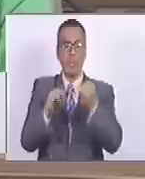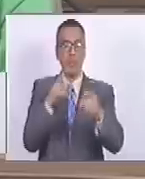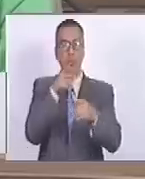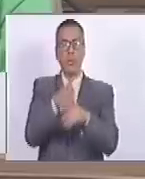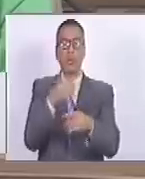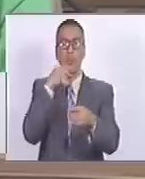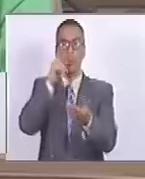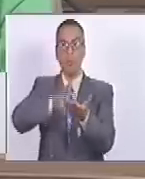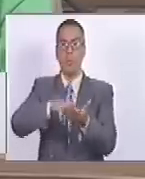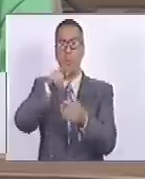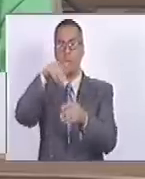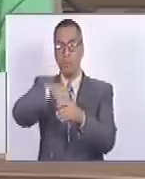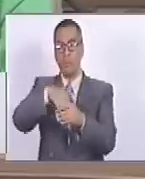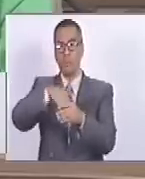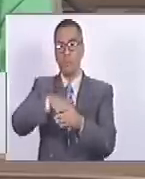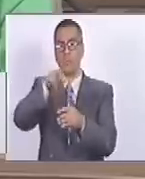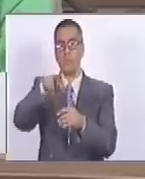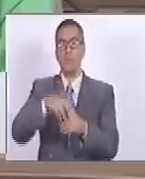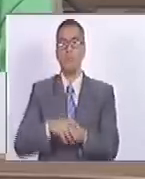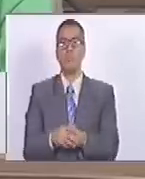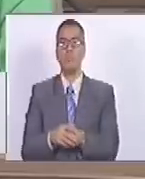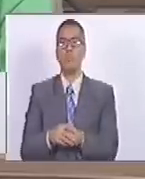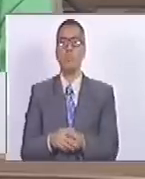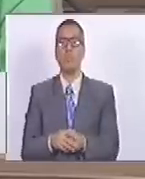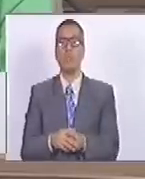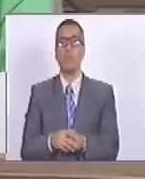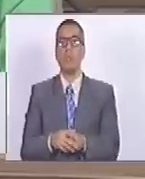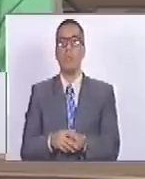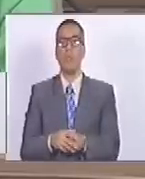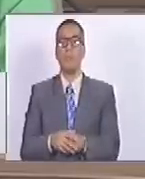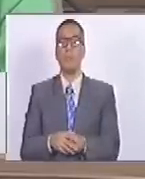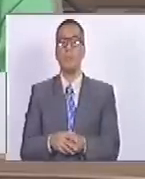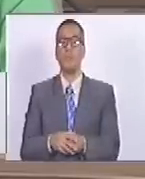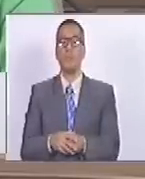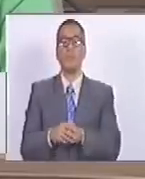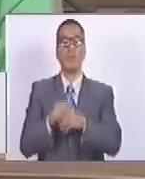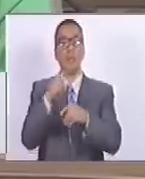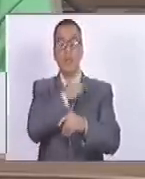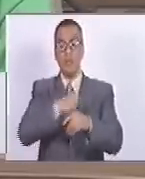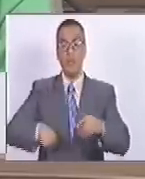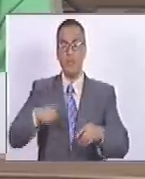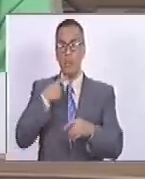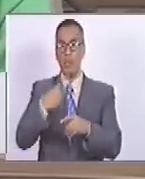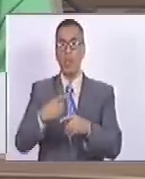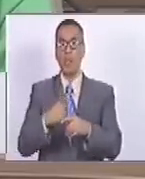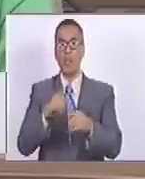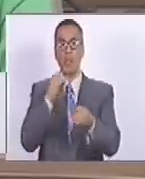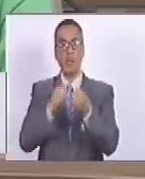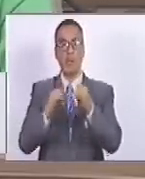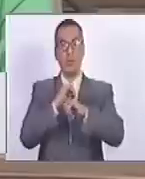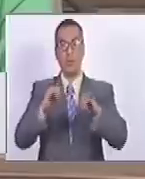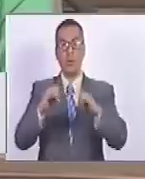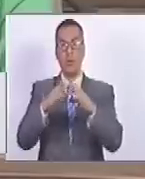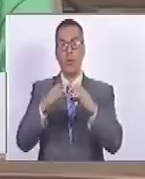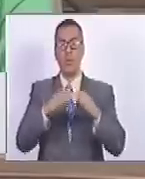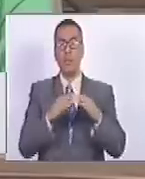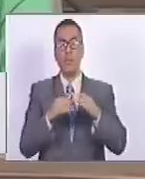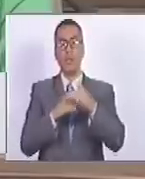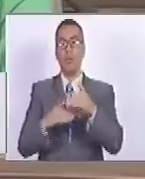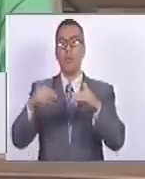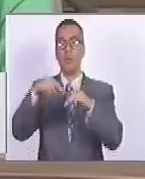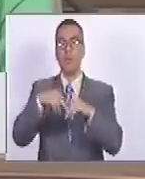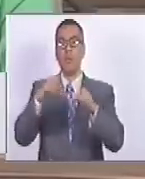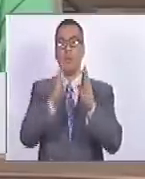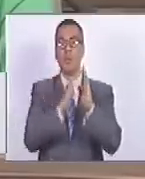y sometido a votación, resultó aprobado por unanimidad. El presidente señaló que agotada la agenda del día, se levanta la